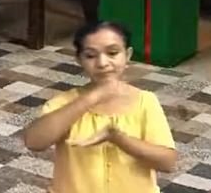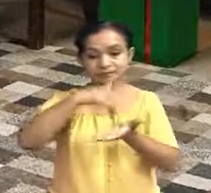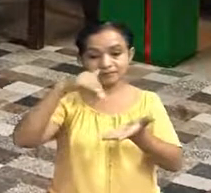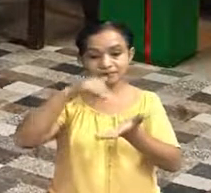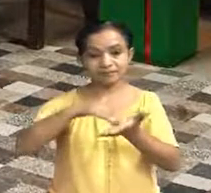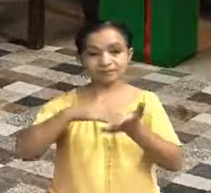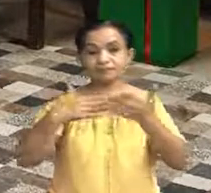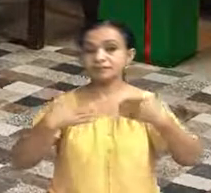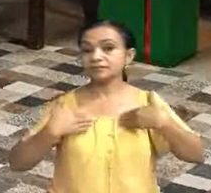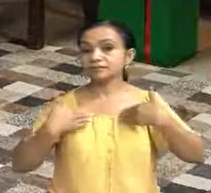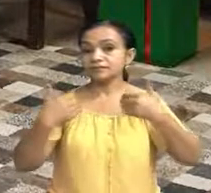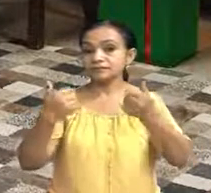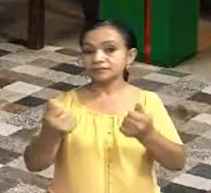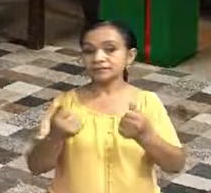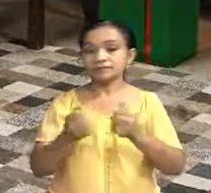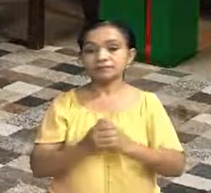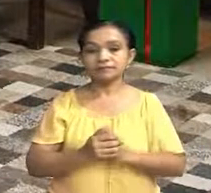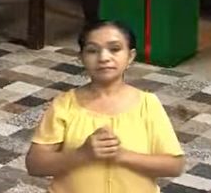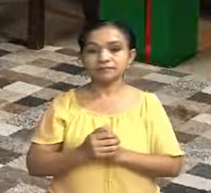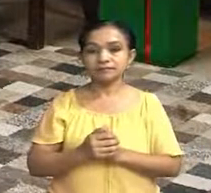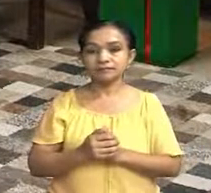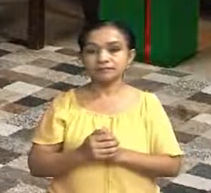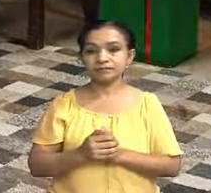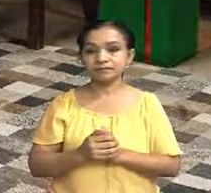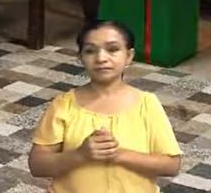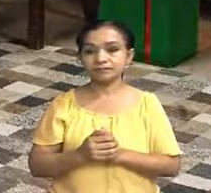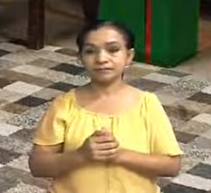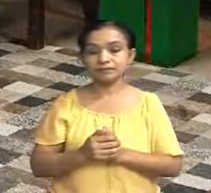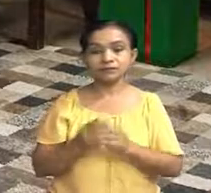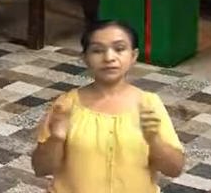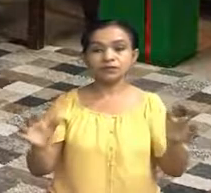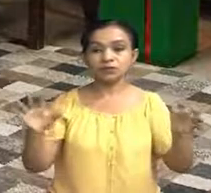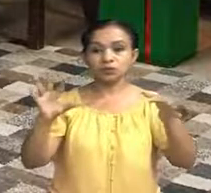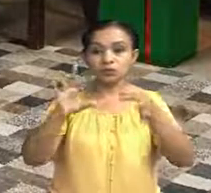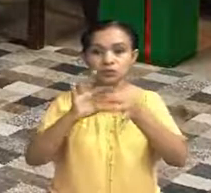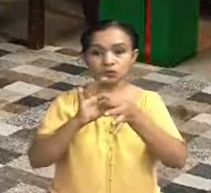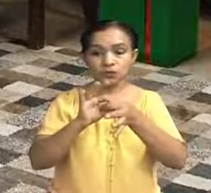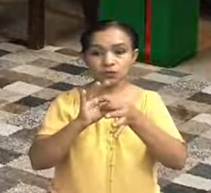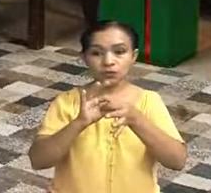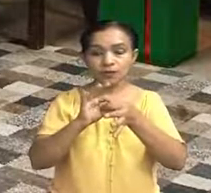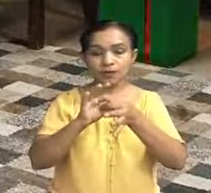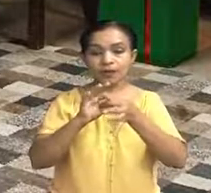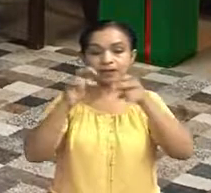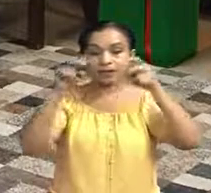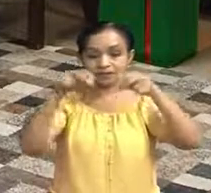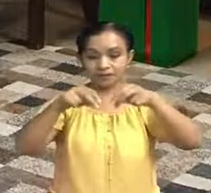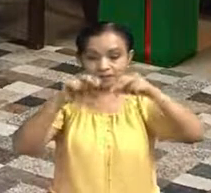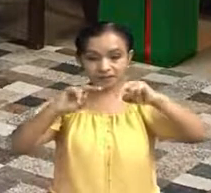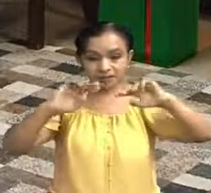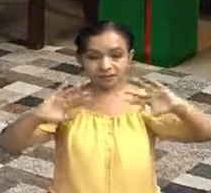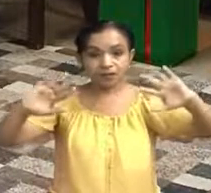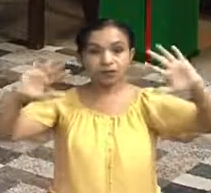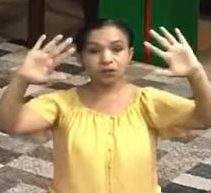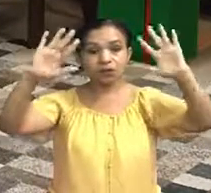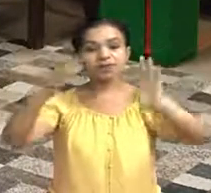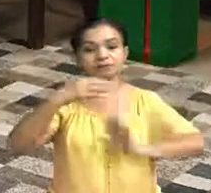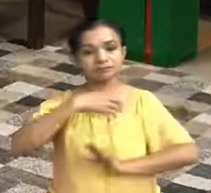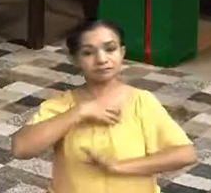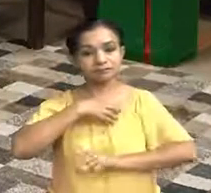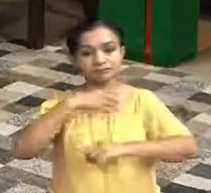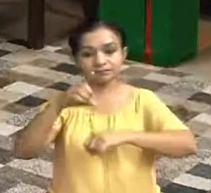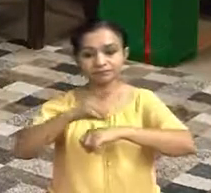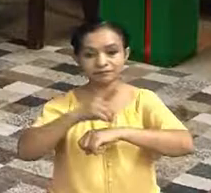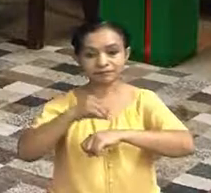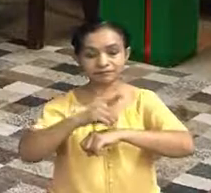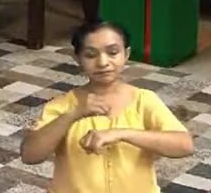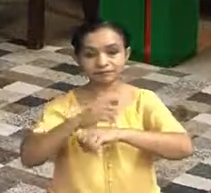Sócrates Flores, que su unidad es la, me dijo. La unidad es la medicina natural, la clínica de medicina natural. Y